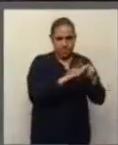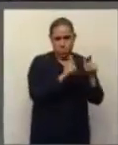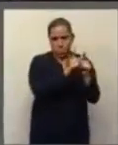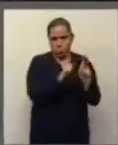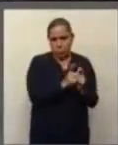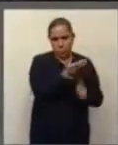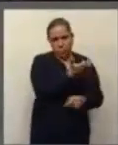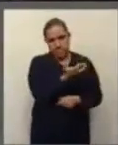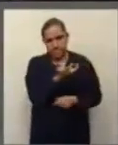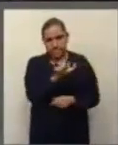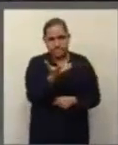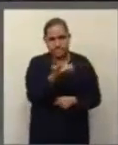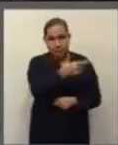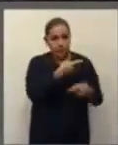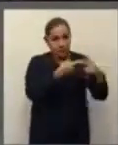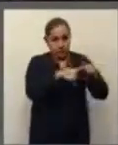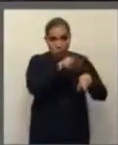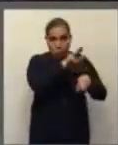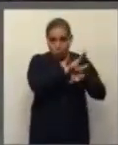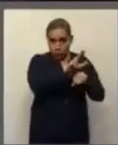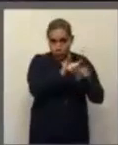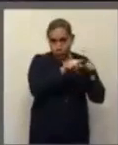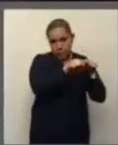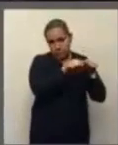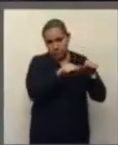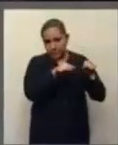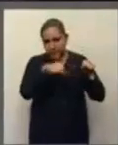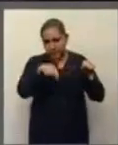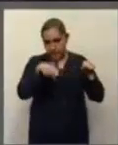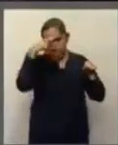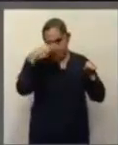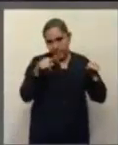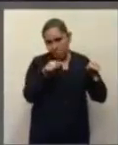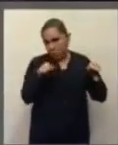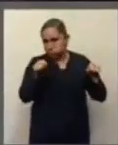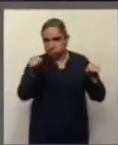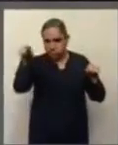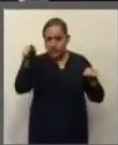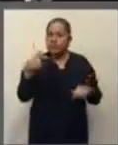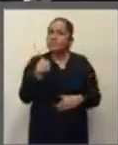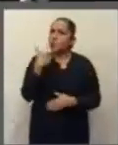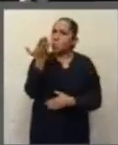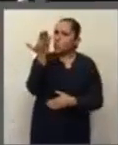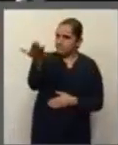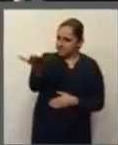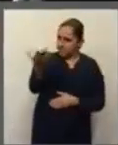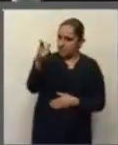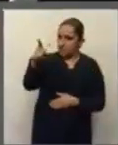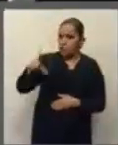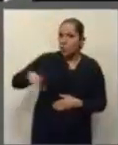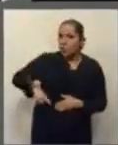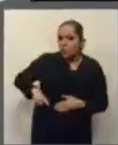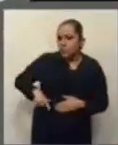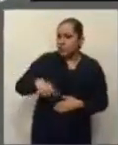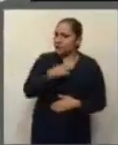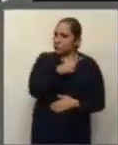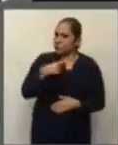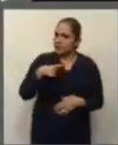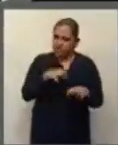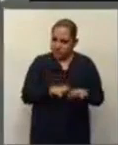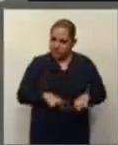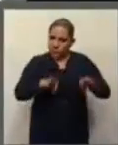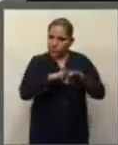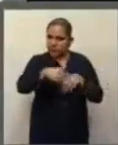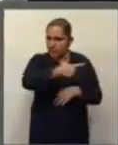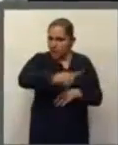desde Honduras y que va a pasar por México. Entonces pido que nuestro gobierno vele por los derechos de los